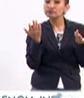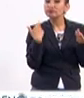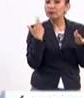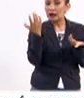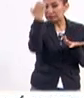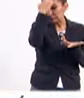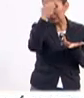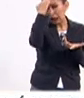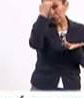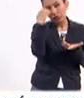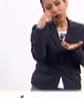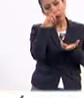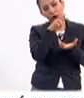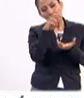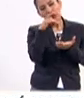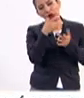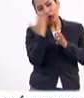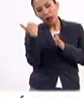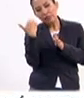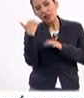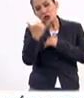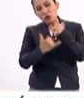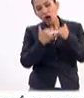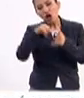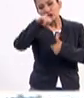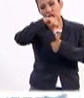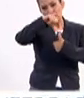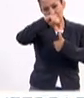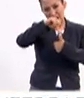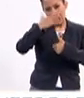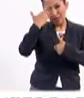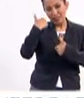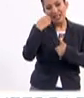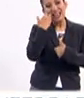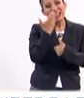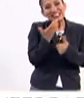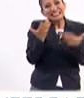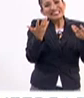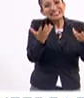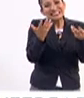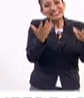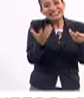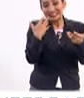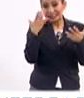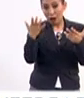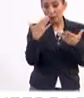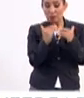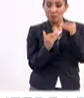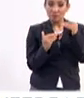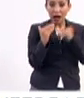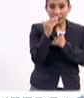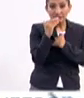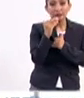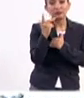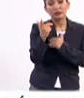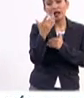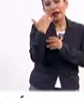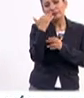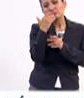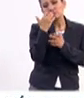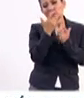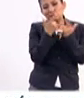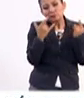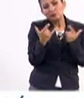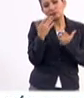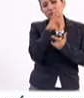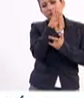la experiencia que tenemos de los Juegos Centroamericanos, que se antojaba también increíble remontar los